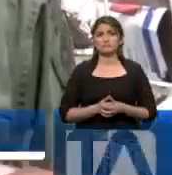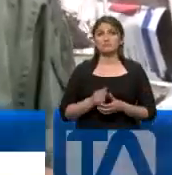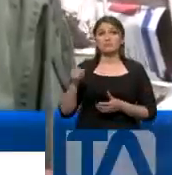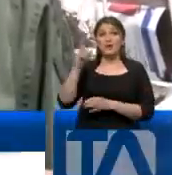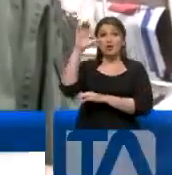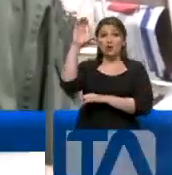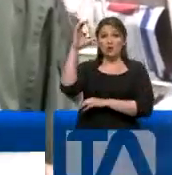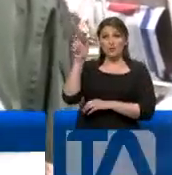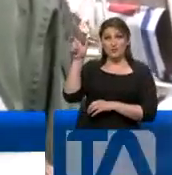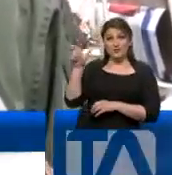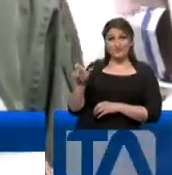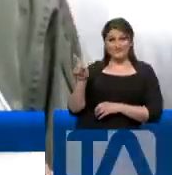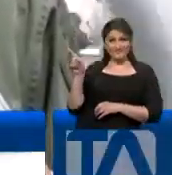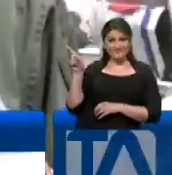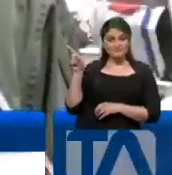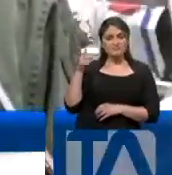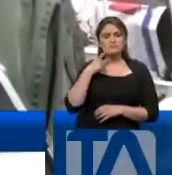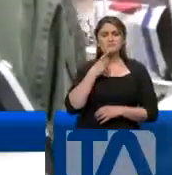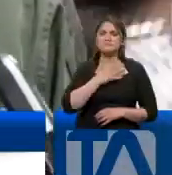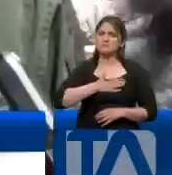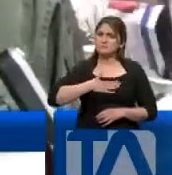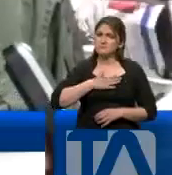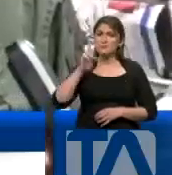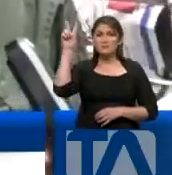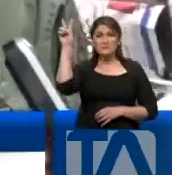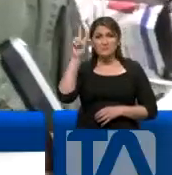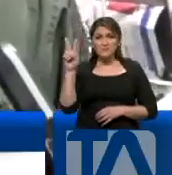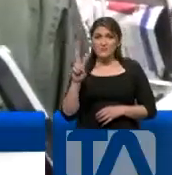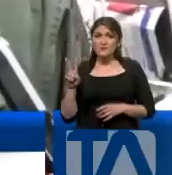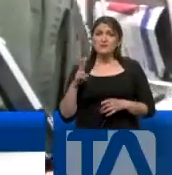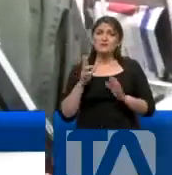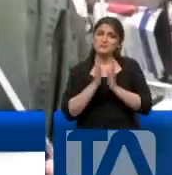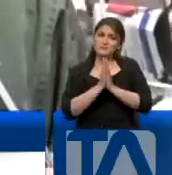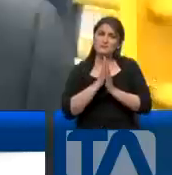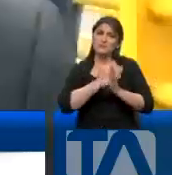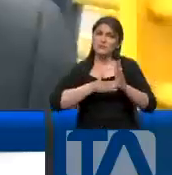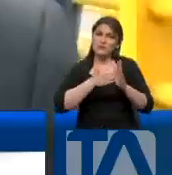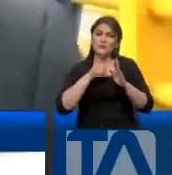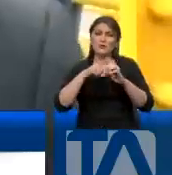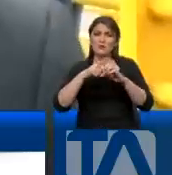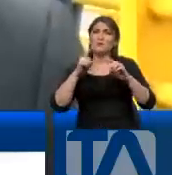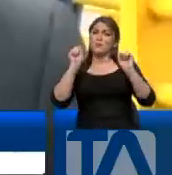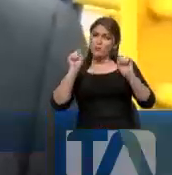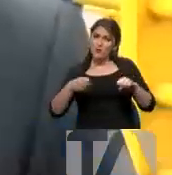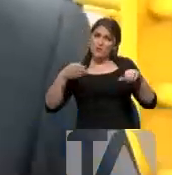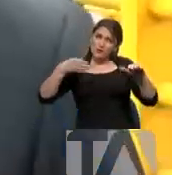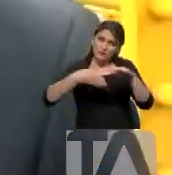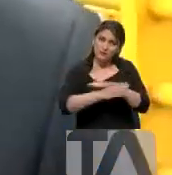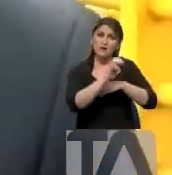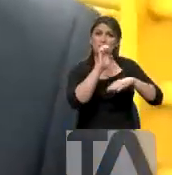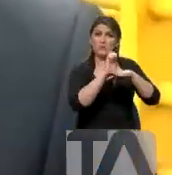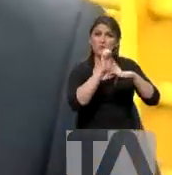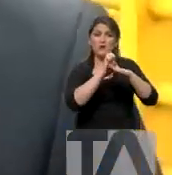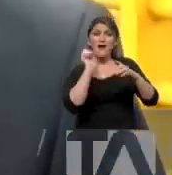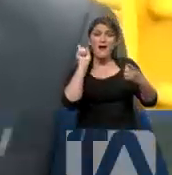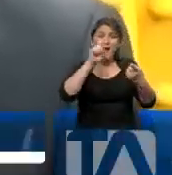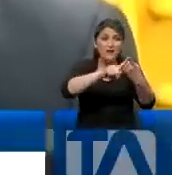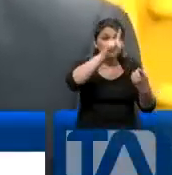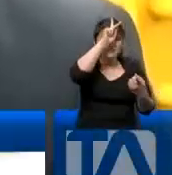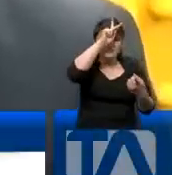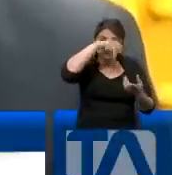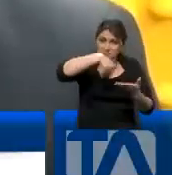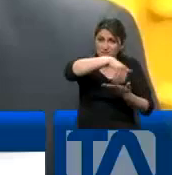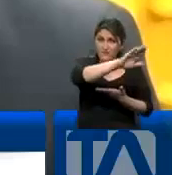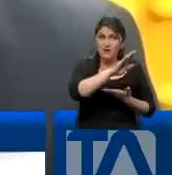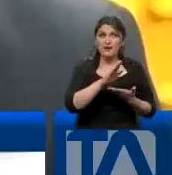vuelvo y repito, garantizar la seguridad de estos ciudadanos que hagan su tránsito en paz. No podrán ingresar, por eso el